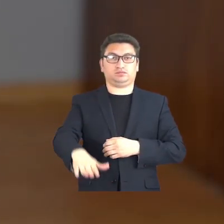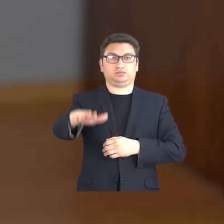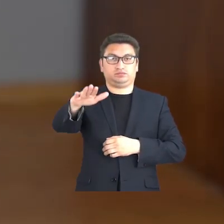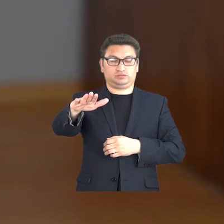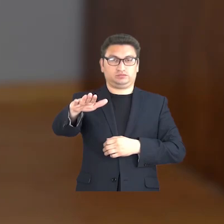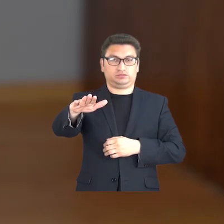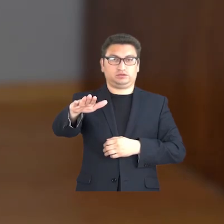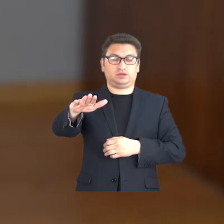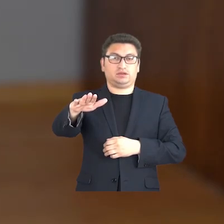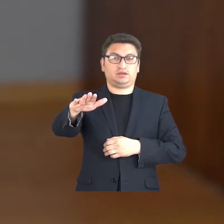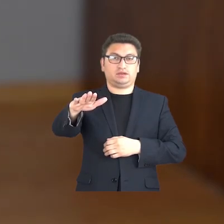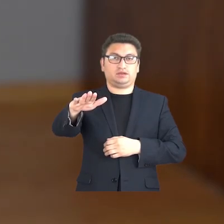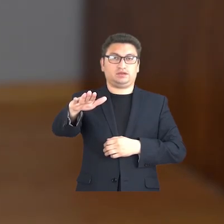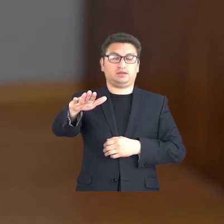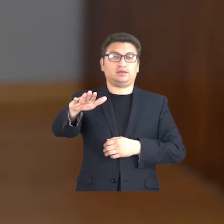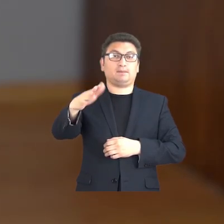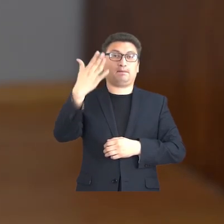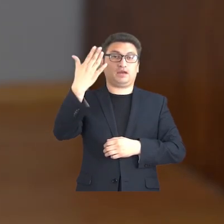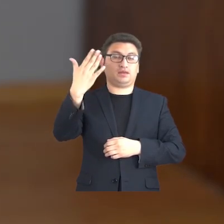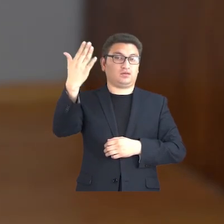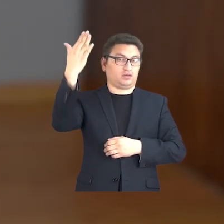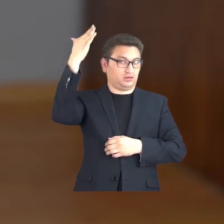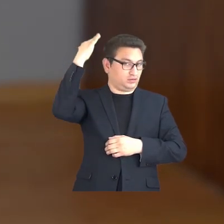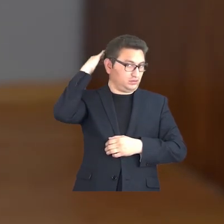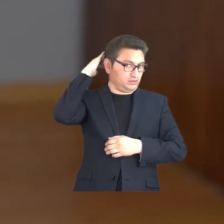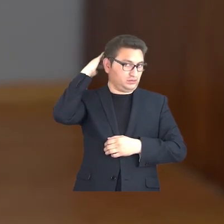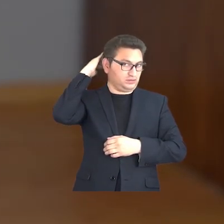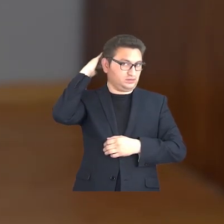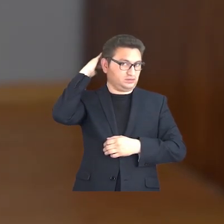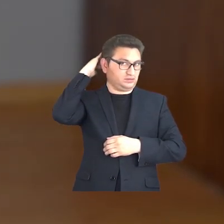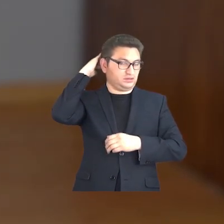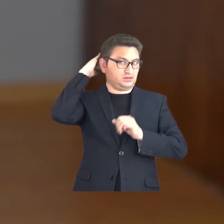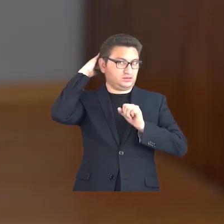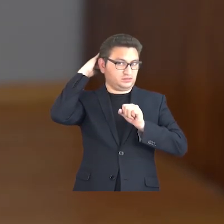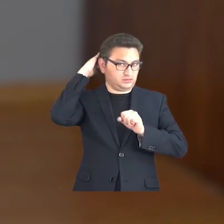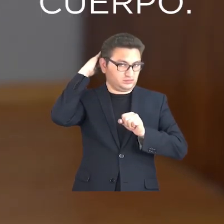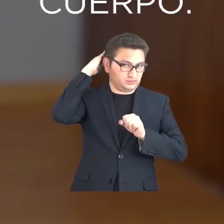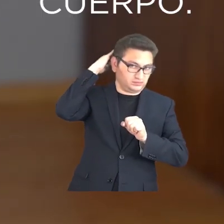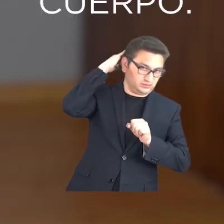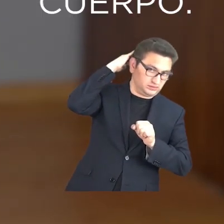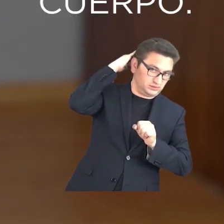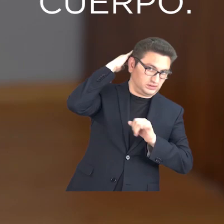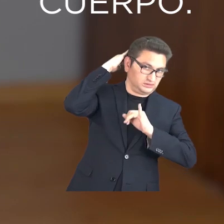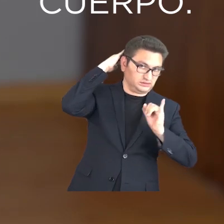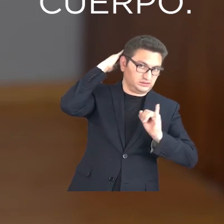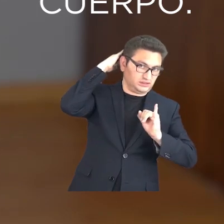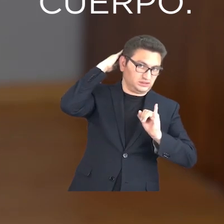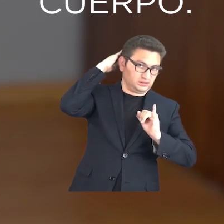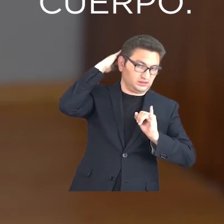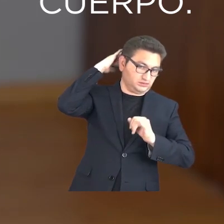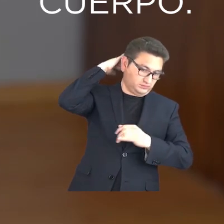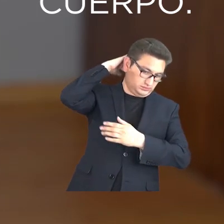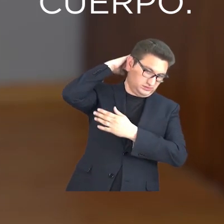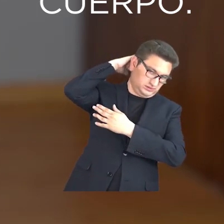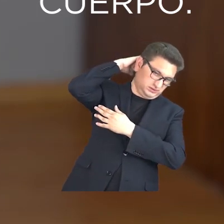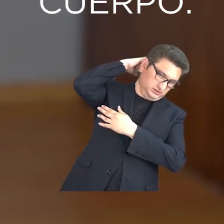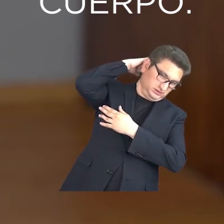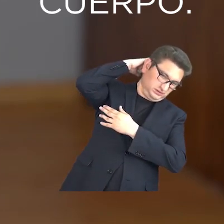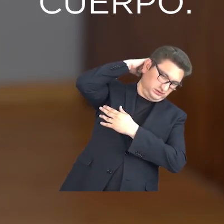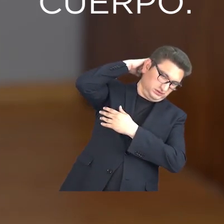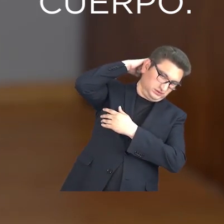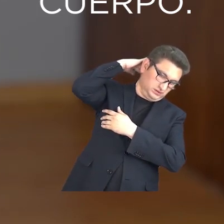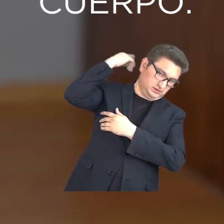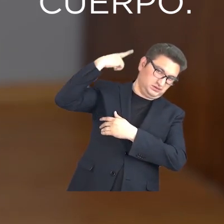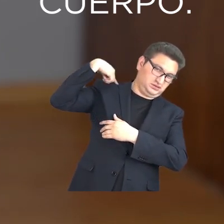mano detrás de la cabeza. Luego, inclínate ligeramente hacia la izquierda. Debes sentir un estiramiento a lo largo del